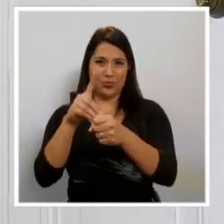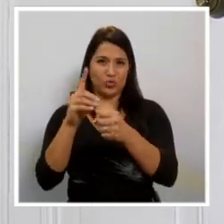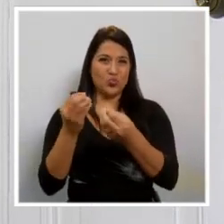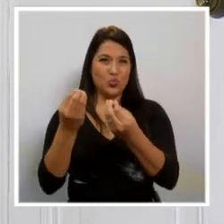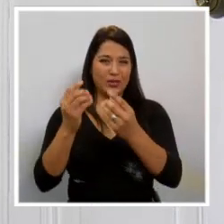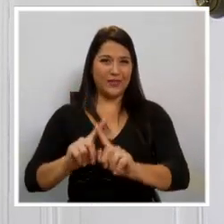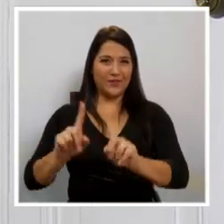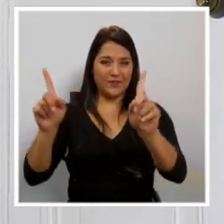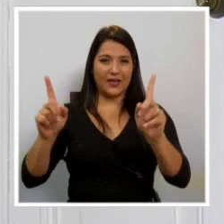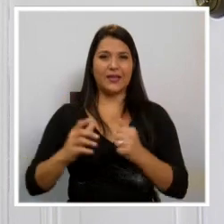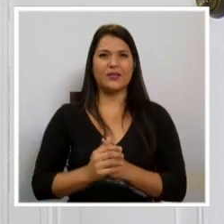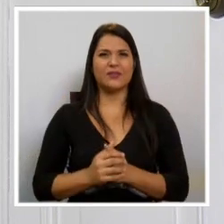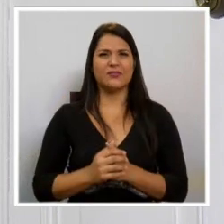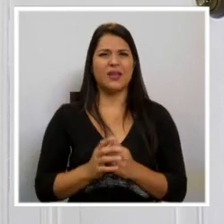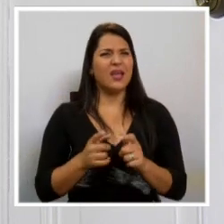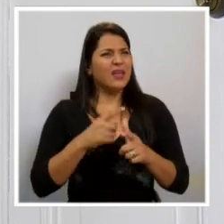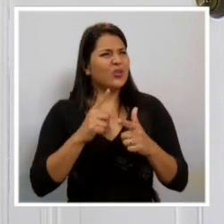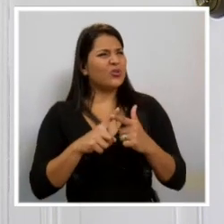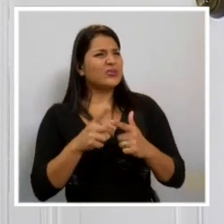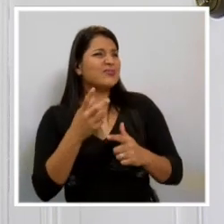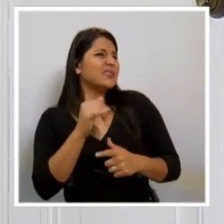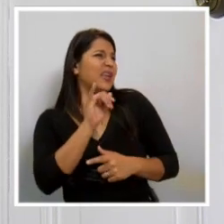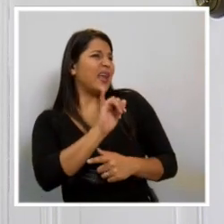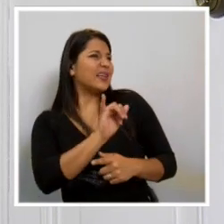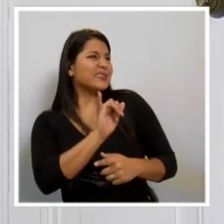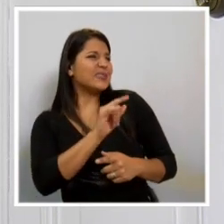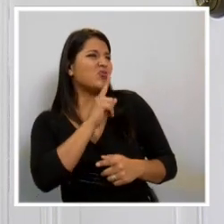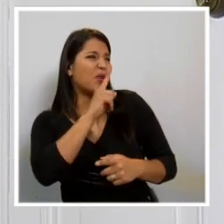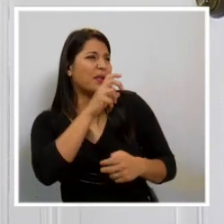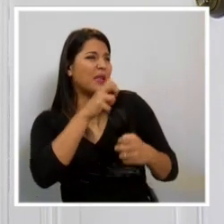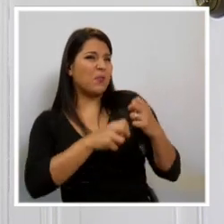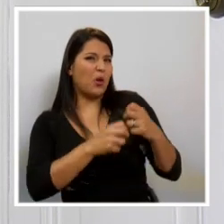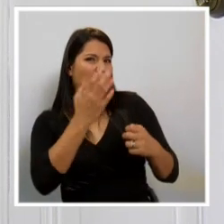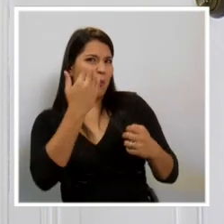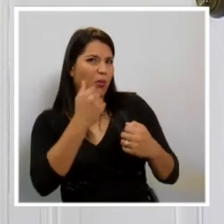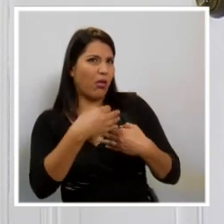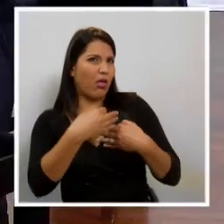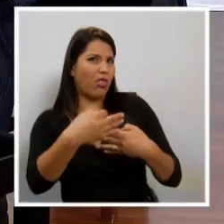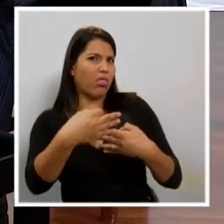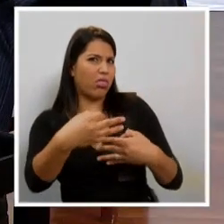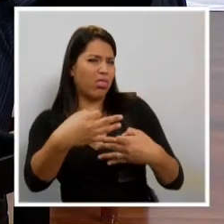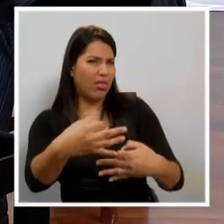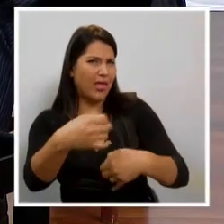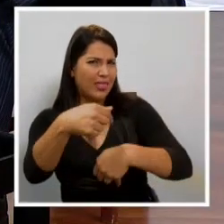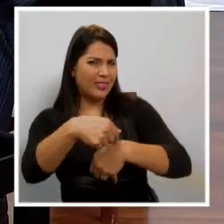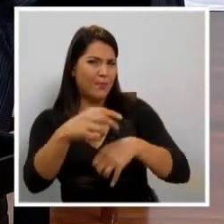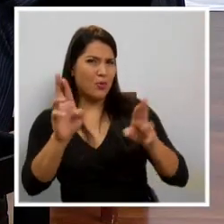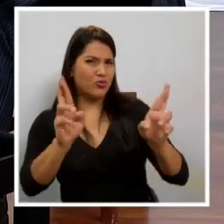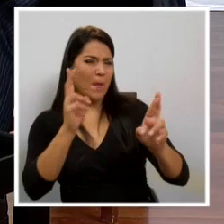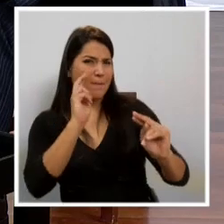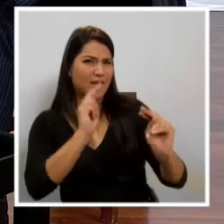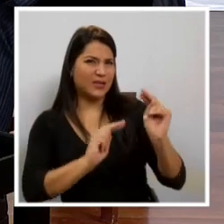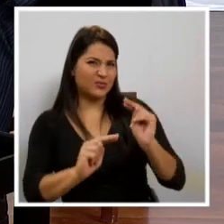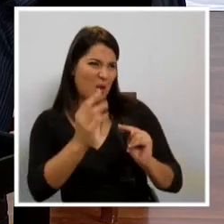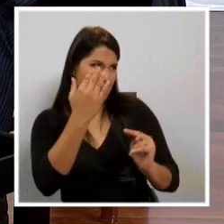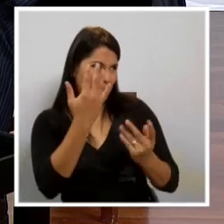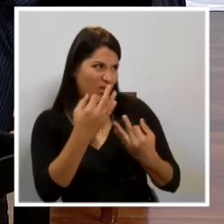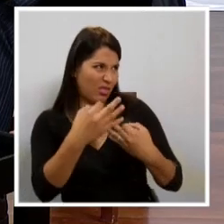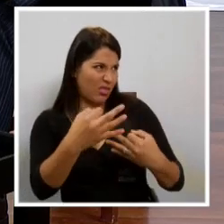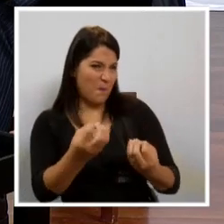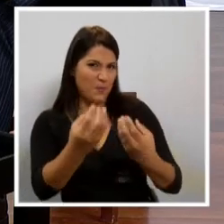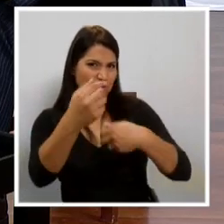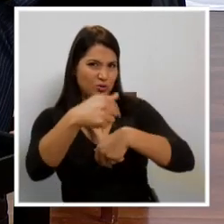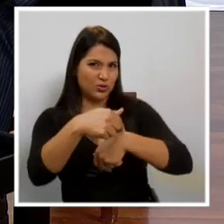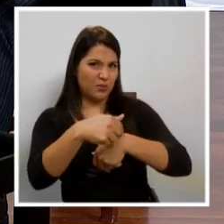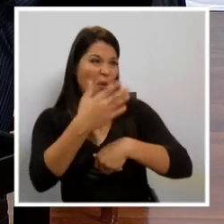fuera el problema, ¿por qué durar tanto? Porque de alguna manera eso ya está prenegociado. Sí, entonces, ¿por qué se está durando tanto? ¿Cuál